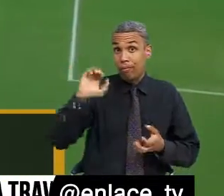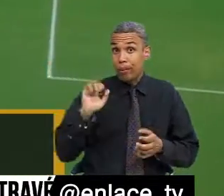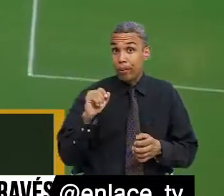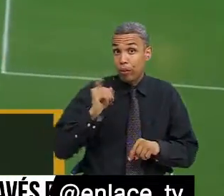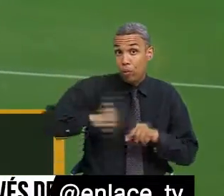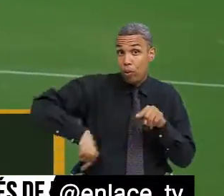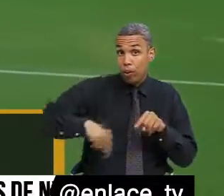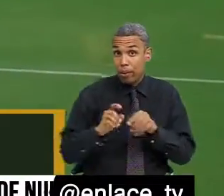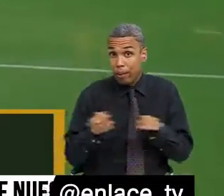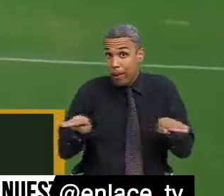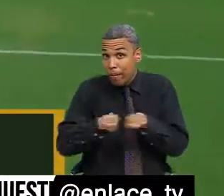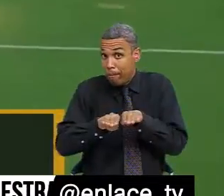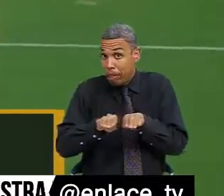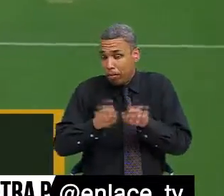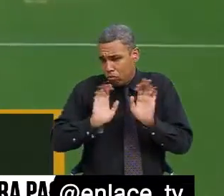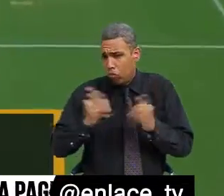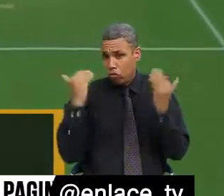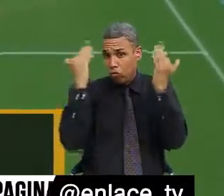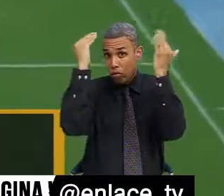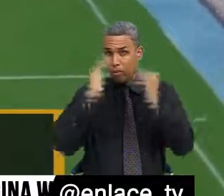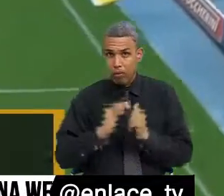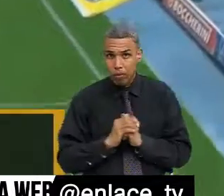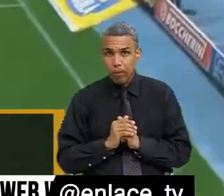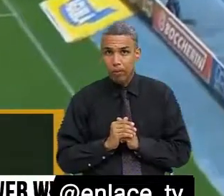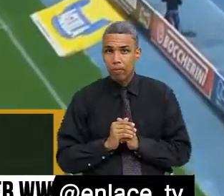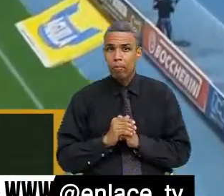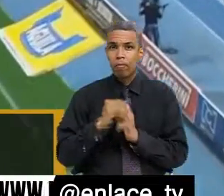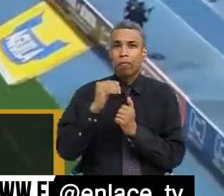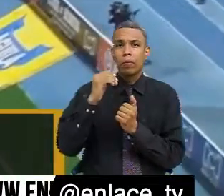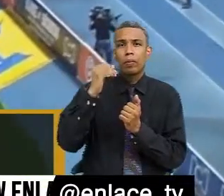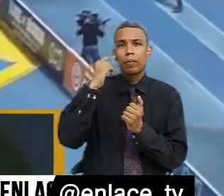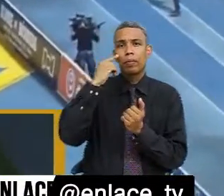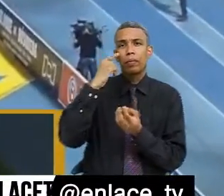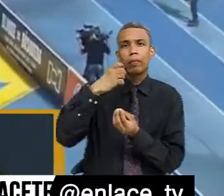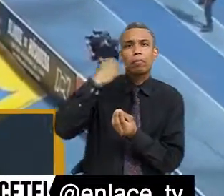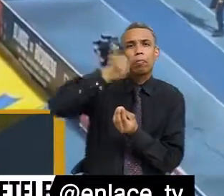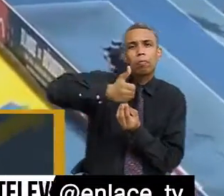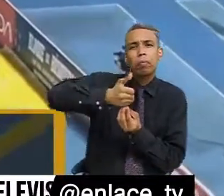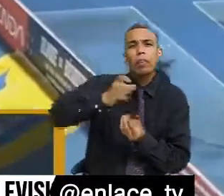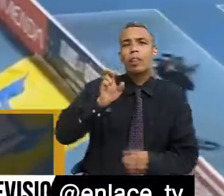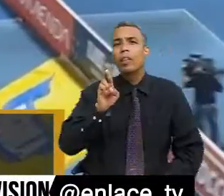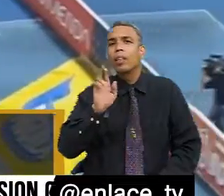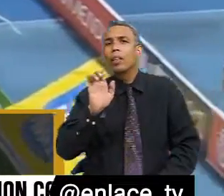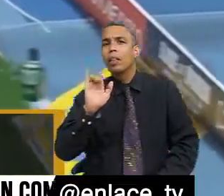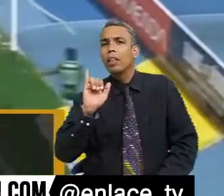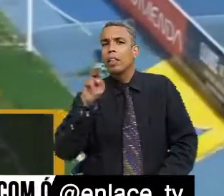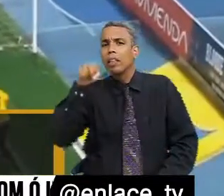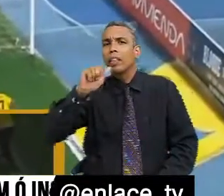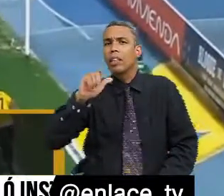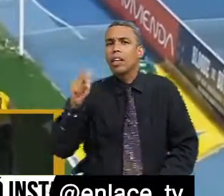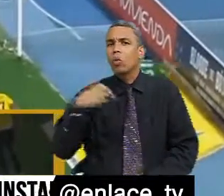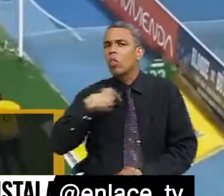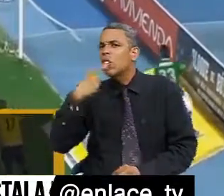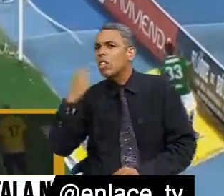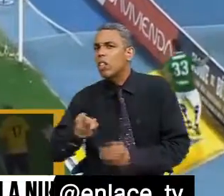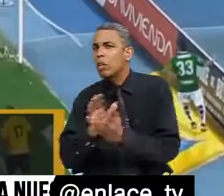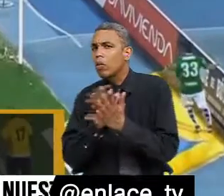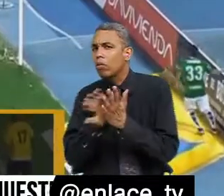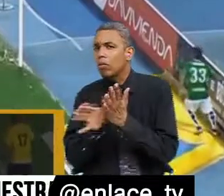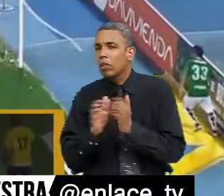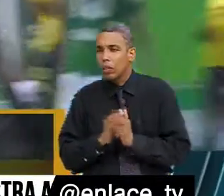se empata, eso también sirve. ¿Cuál fue el mensaje del profe Reinaldo Rueda en Medellín antes del viaje? No, que mucha tranquilidad, porque había